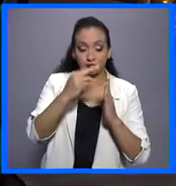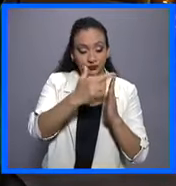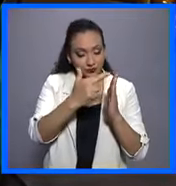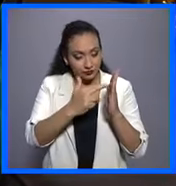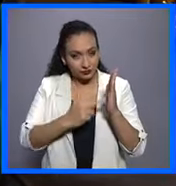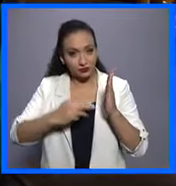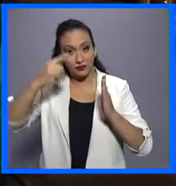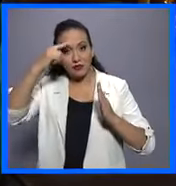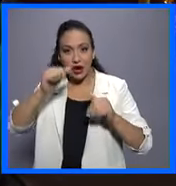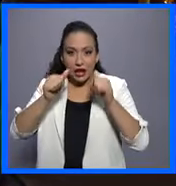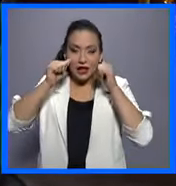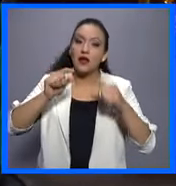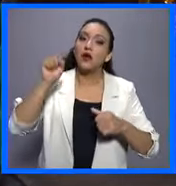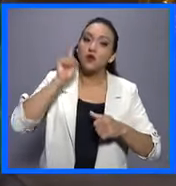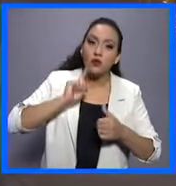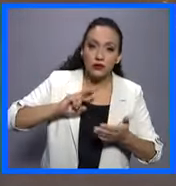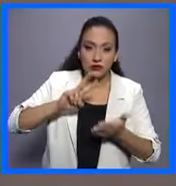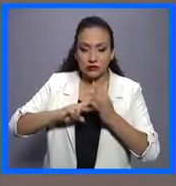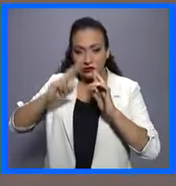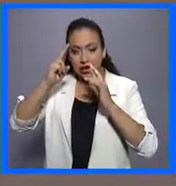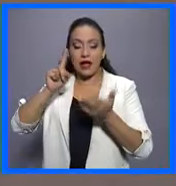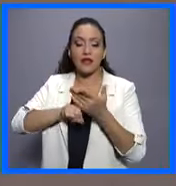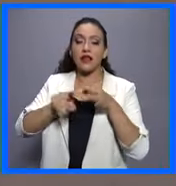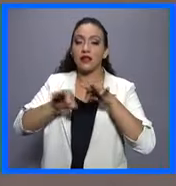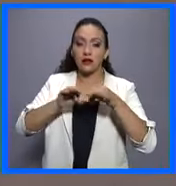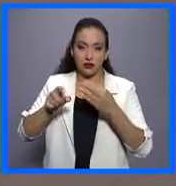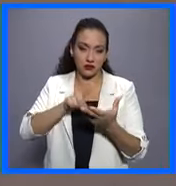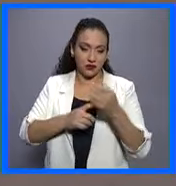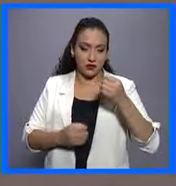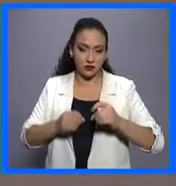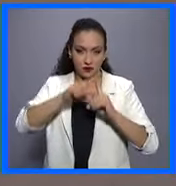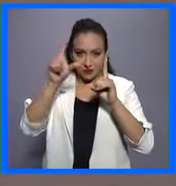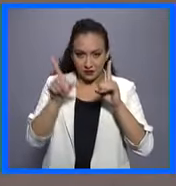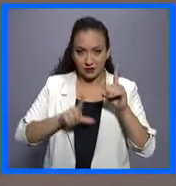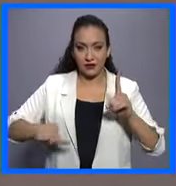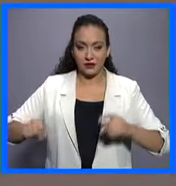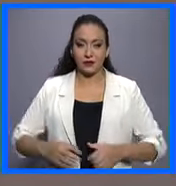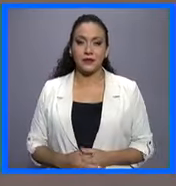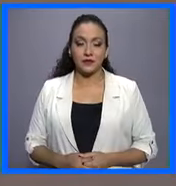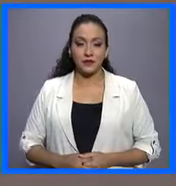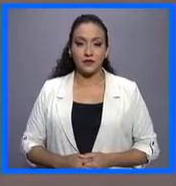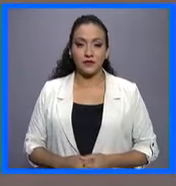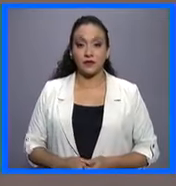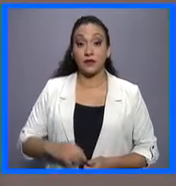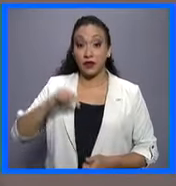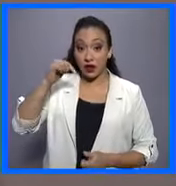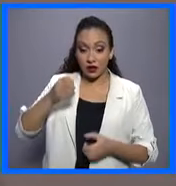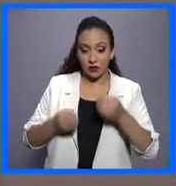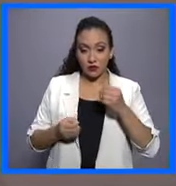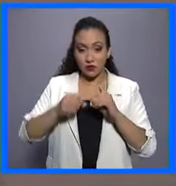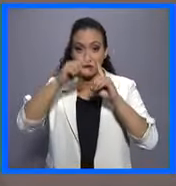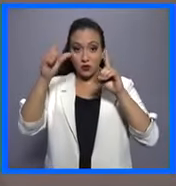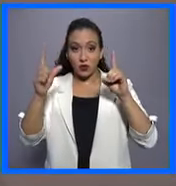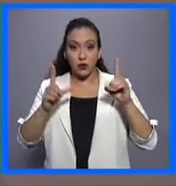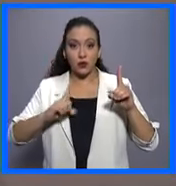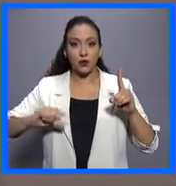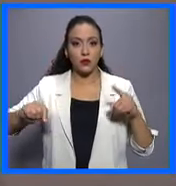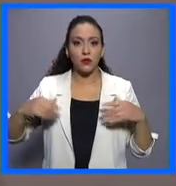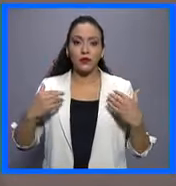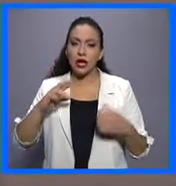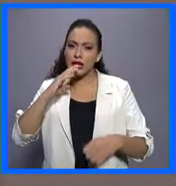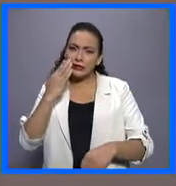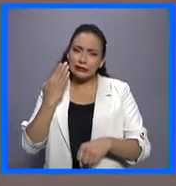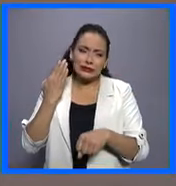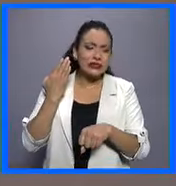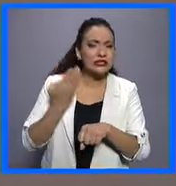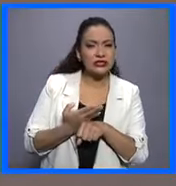prevención y atención de violencia de género dentro del máximo tribunal. La Corte tiene la enorme